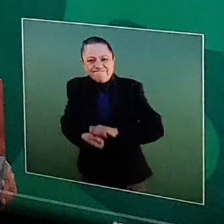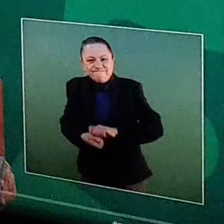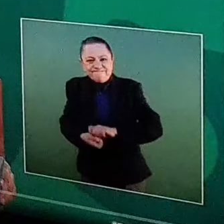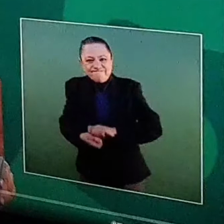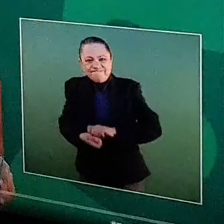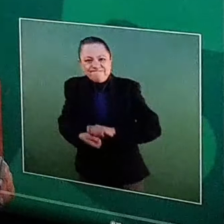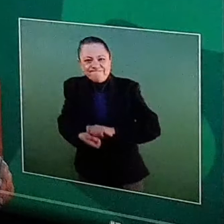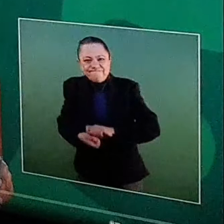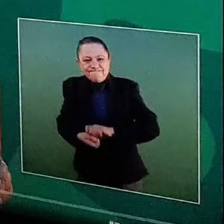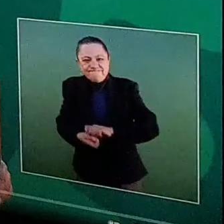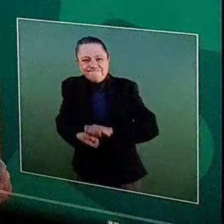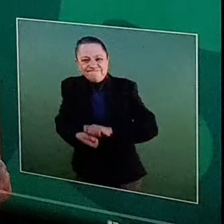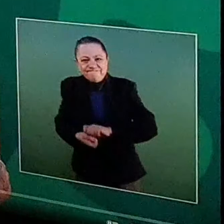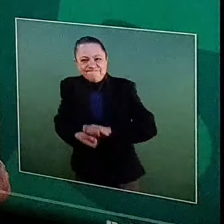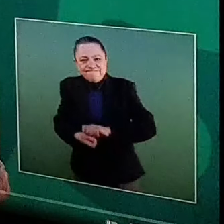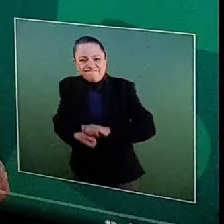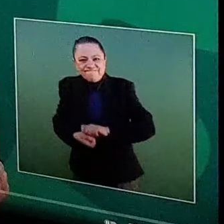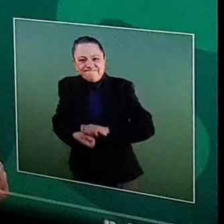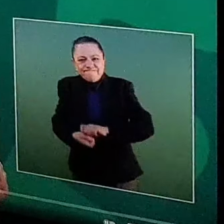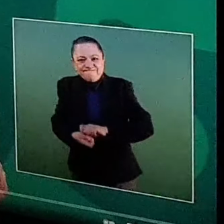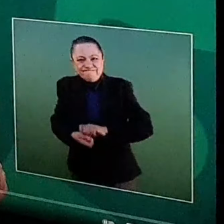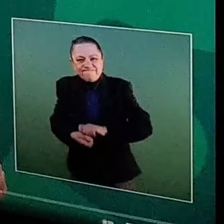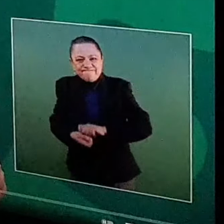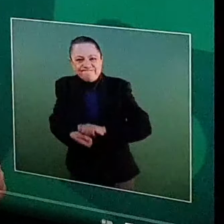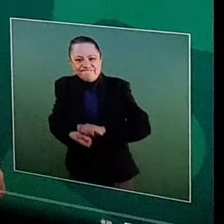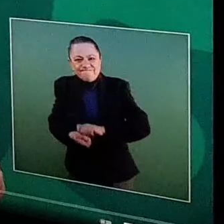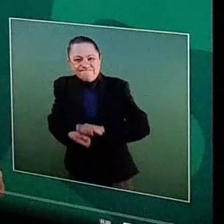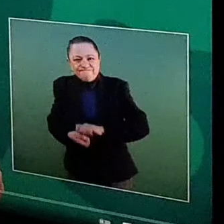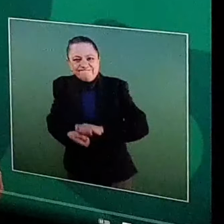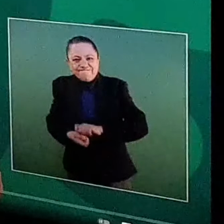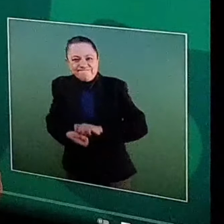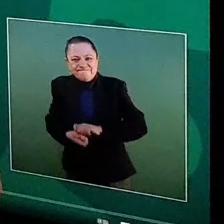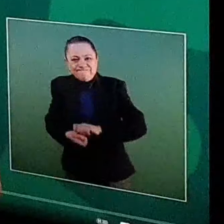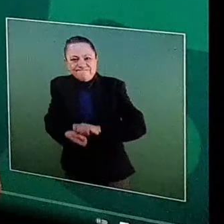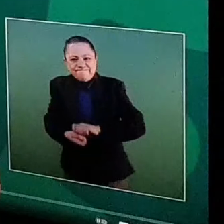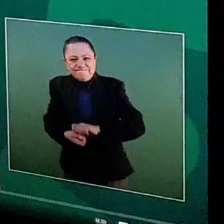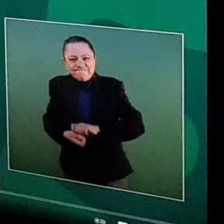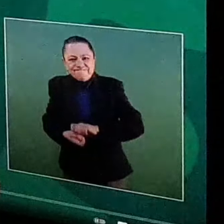aquela mesma campanha que detonou o Chávez na